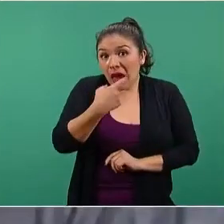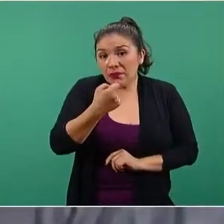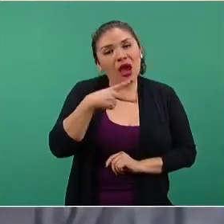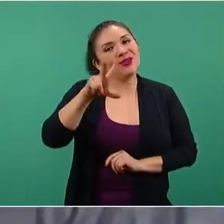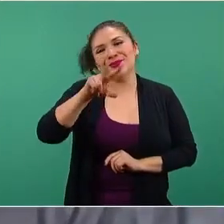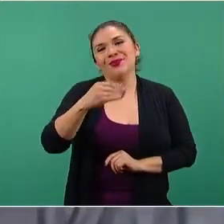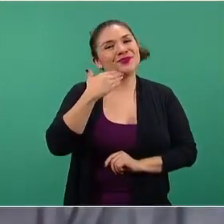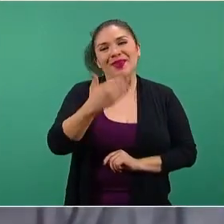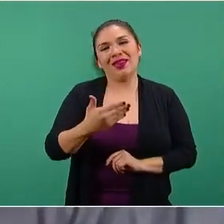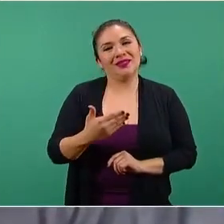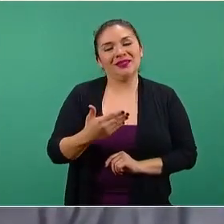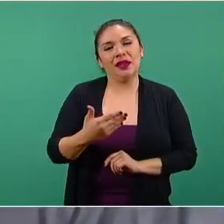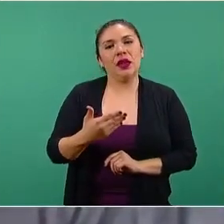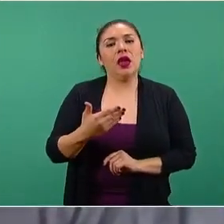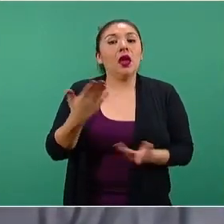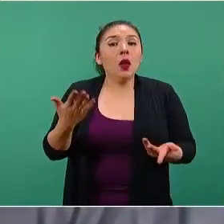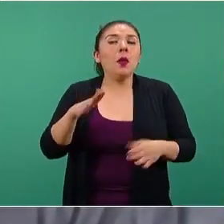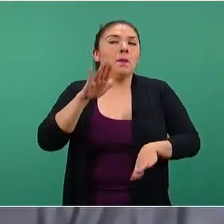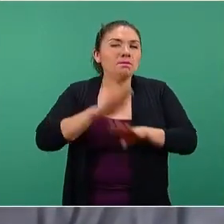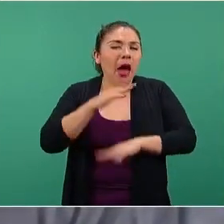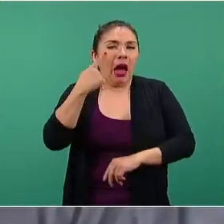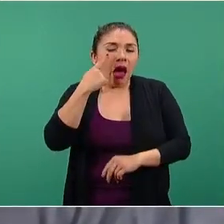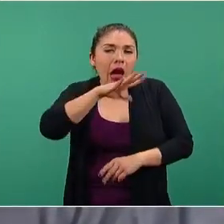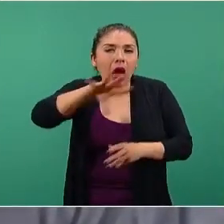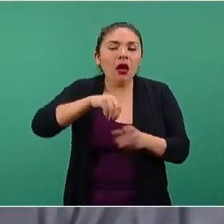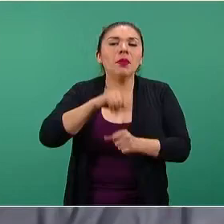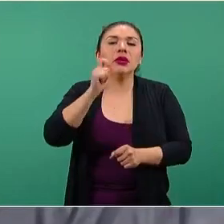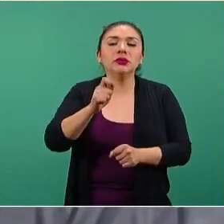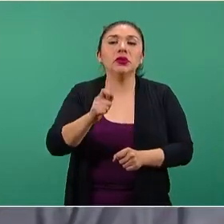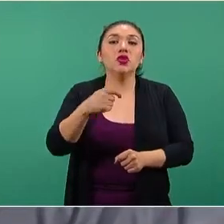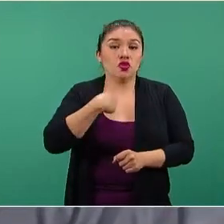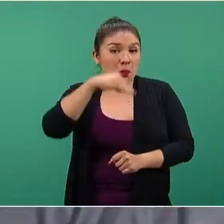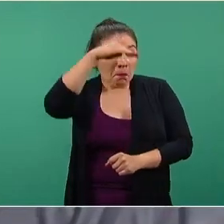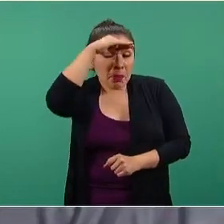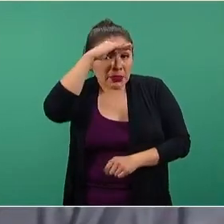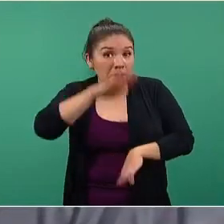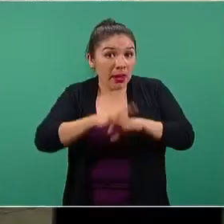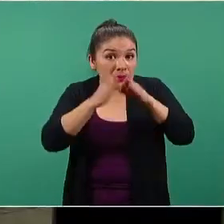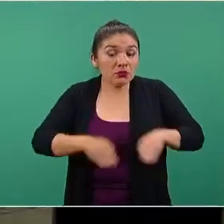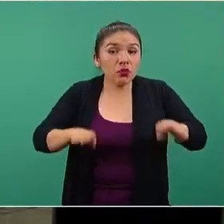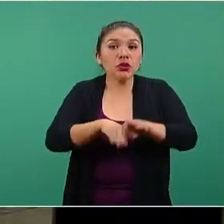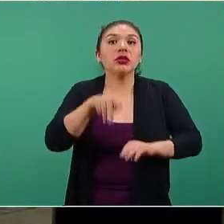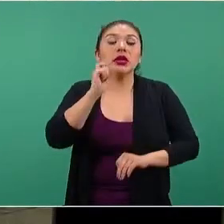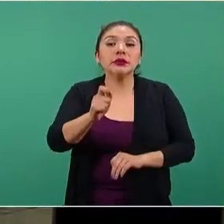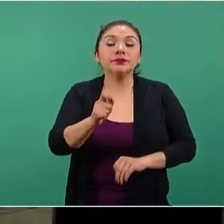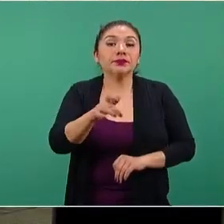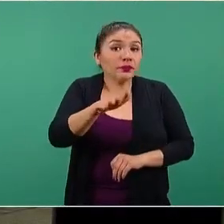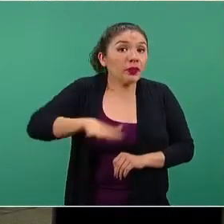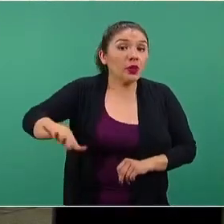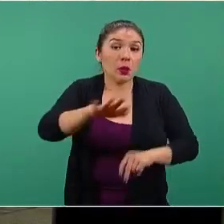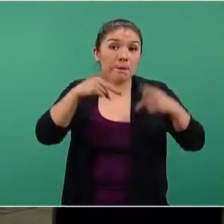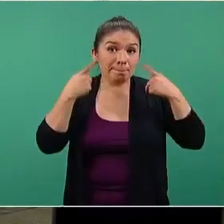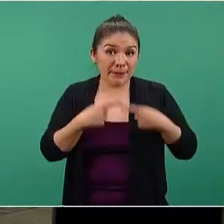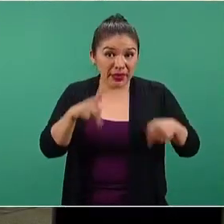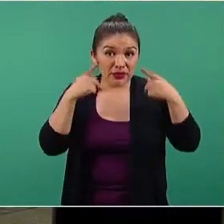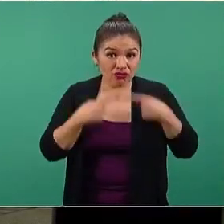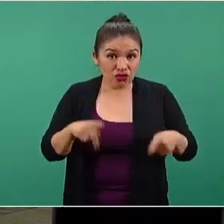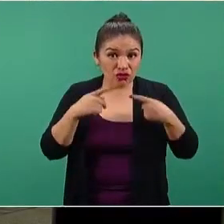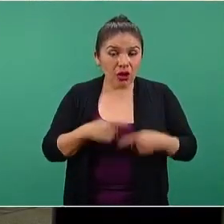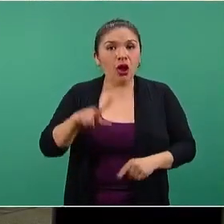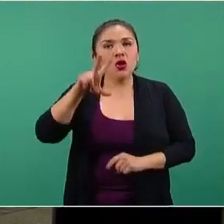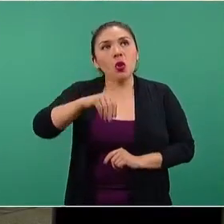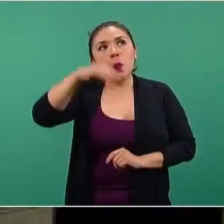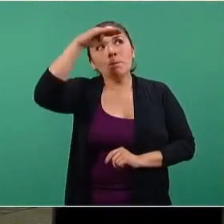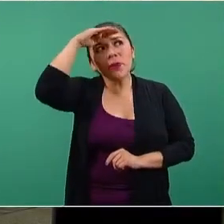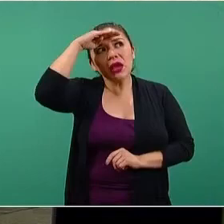uso de este medicamento. Pero en forma más general, lo que considero importante es que la población no se